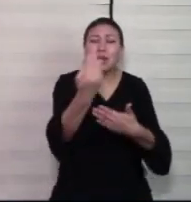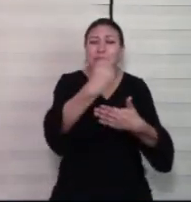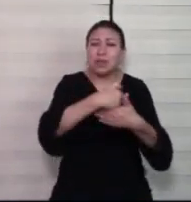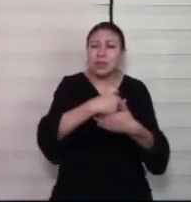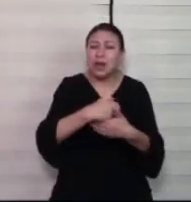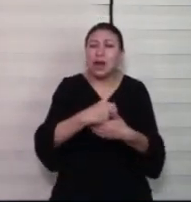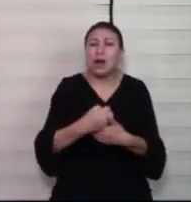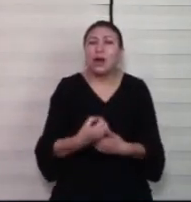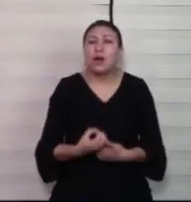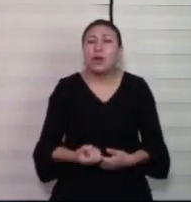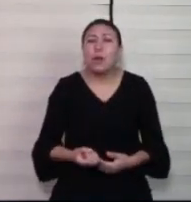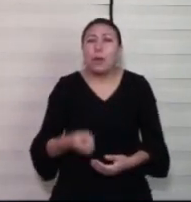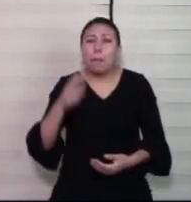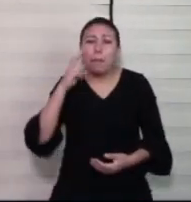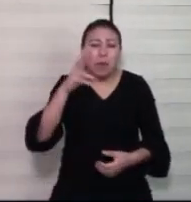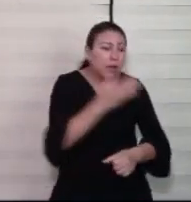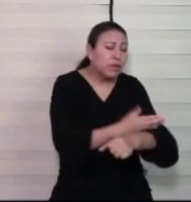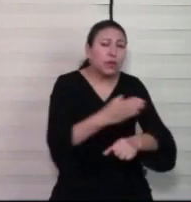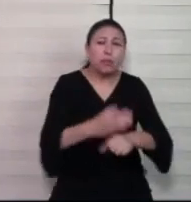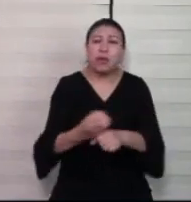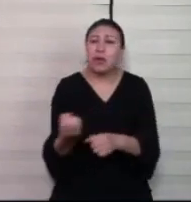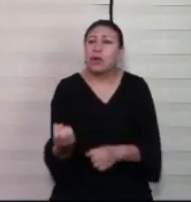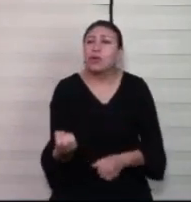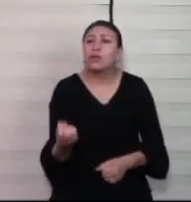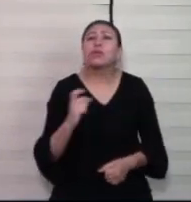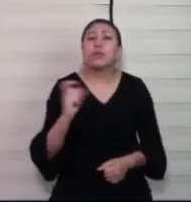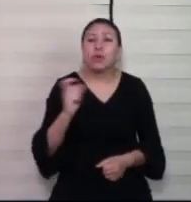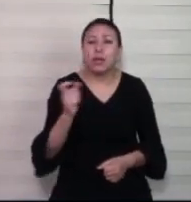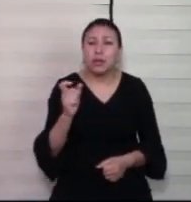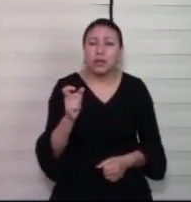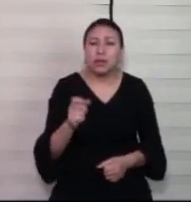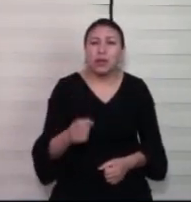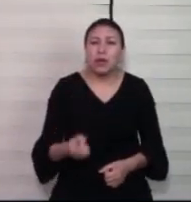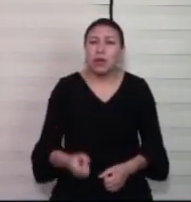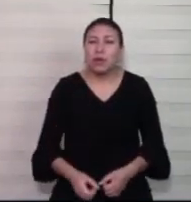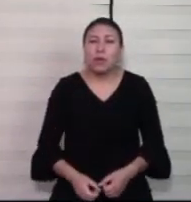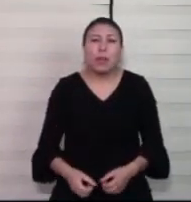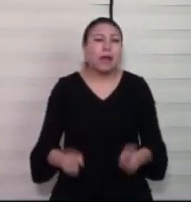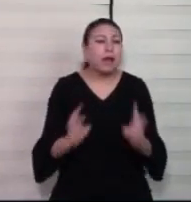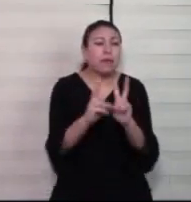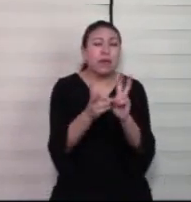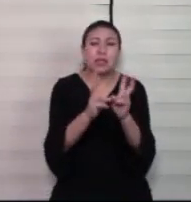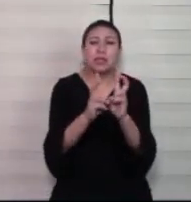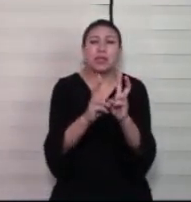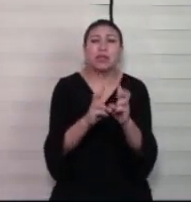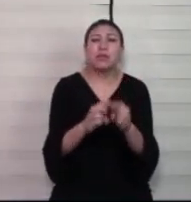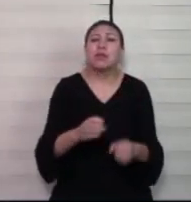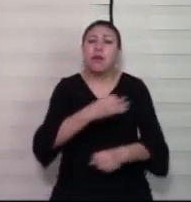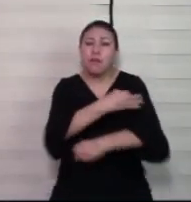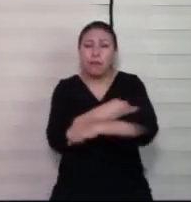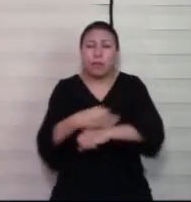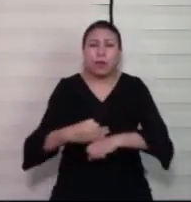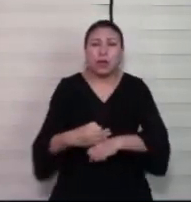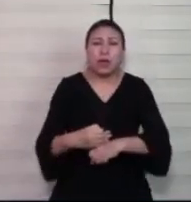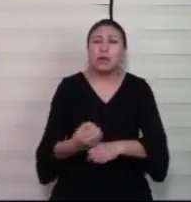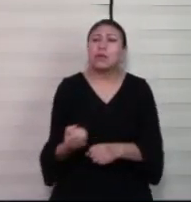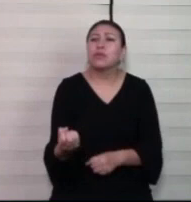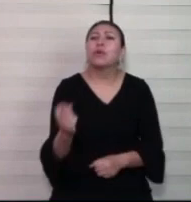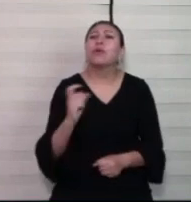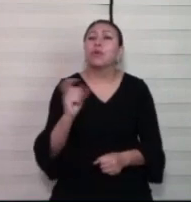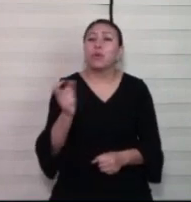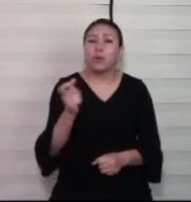¿Cuándo podré ver a mis profesores? ¿Cuándo podré ver a aquellos vecinos y familiares con los que yo me